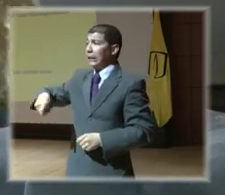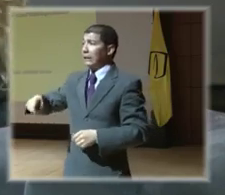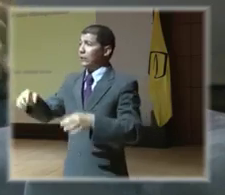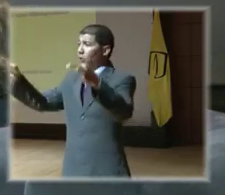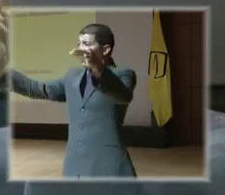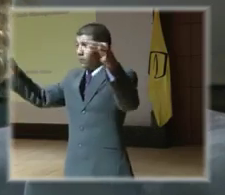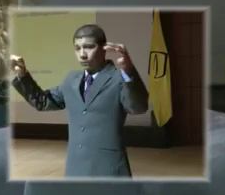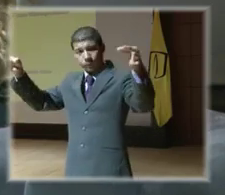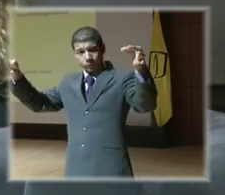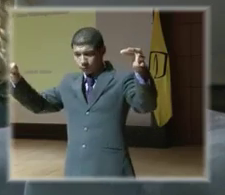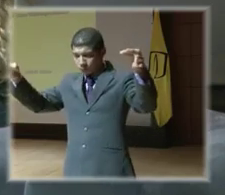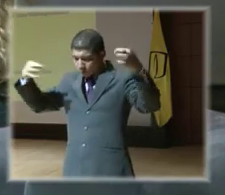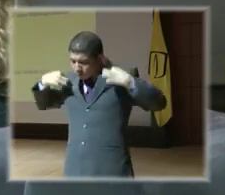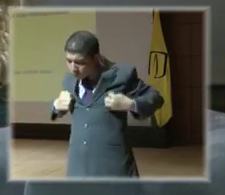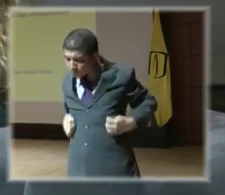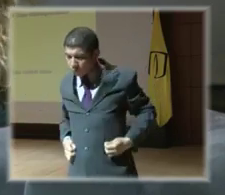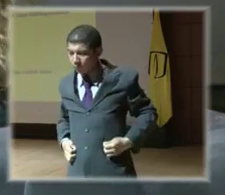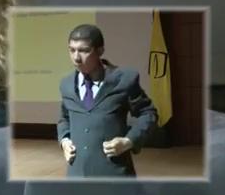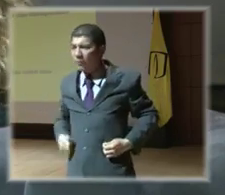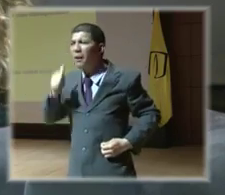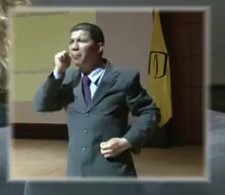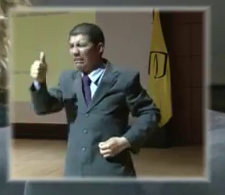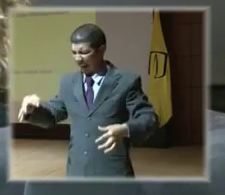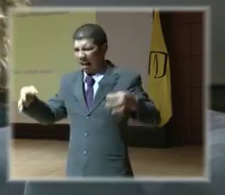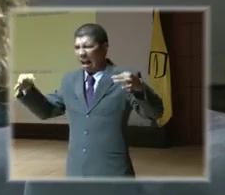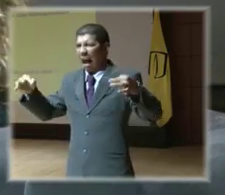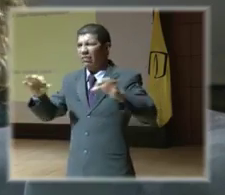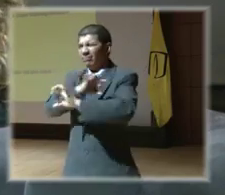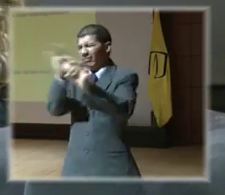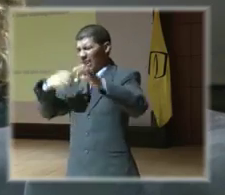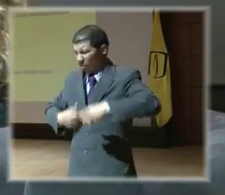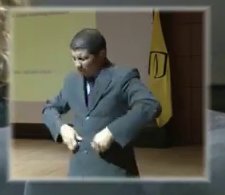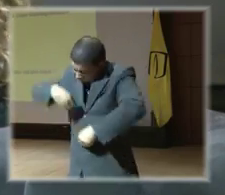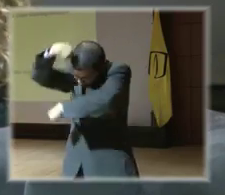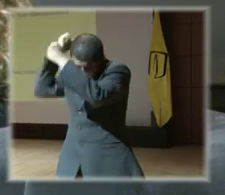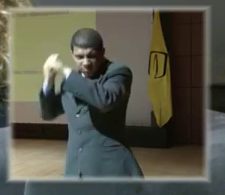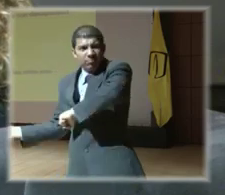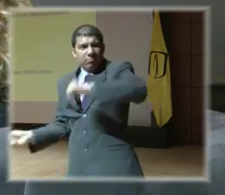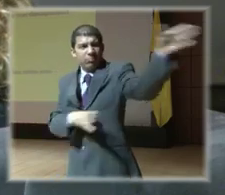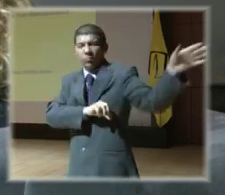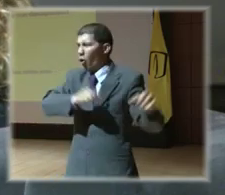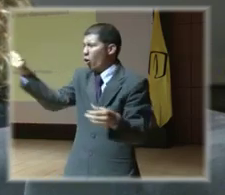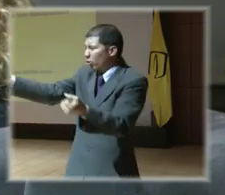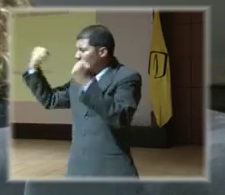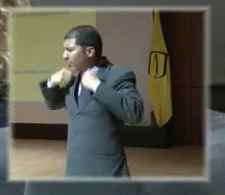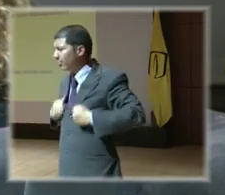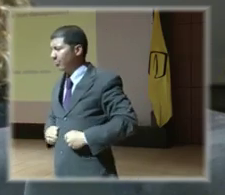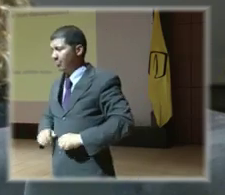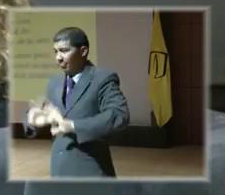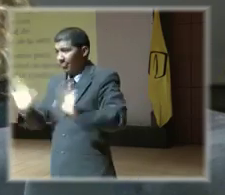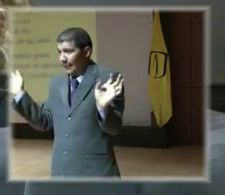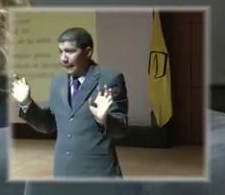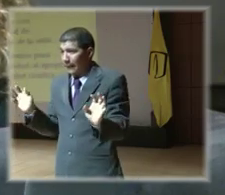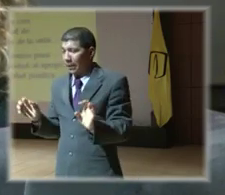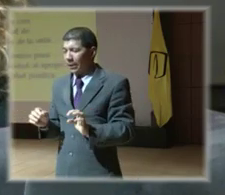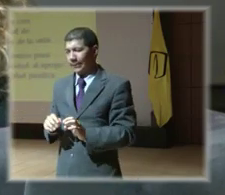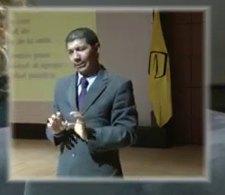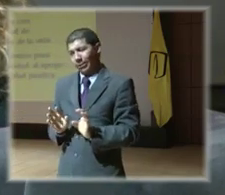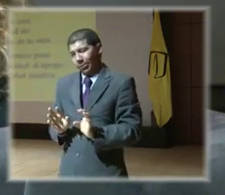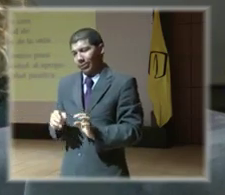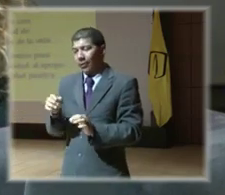mañana necesito otro. Entonces, no sé, la ley de salud mental argentina sí establece la obligación de revisión de